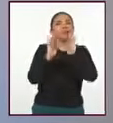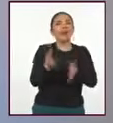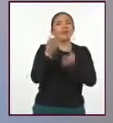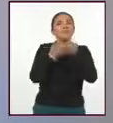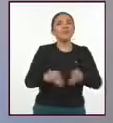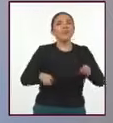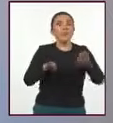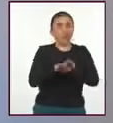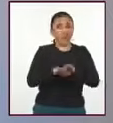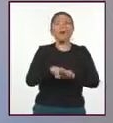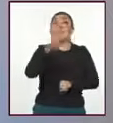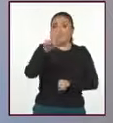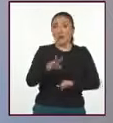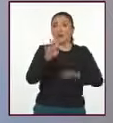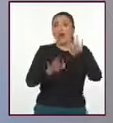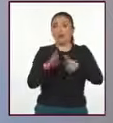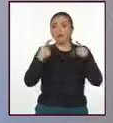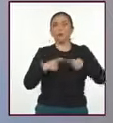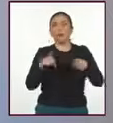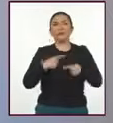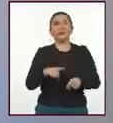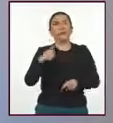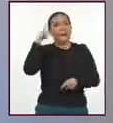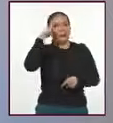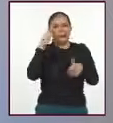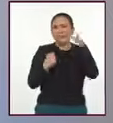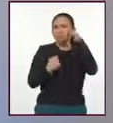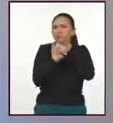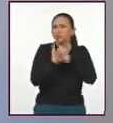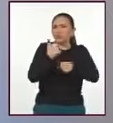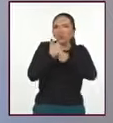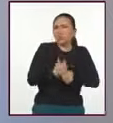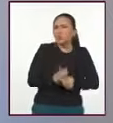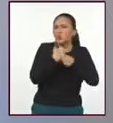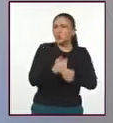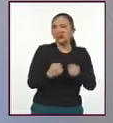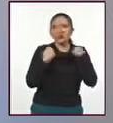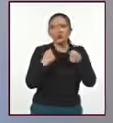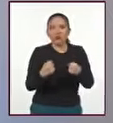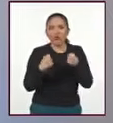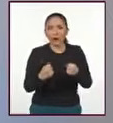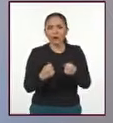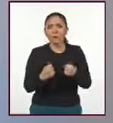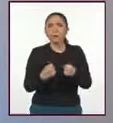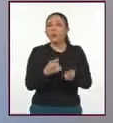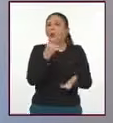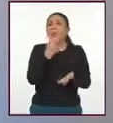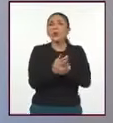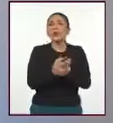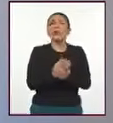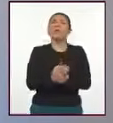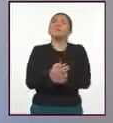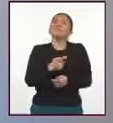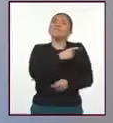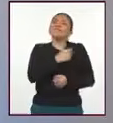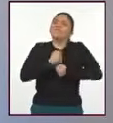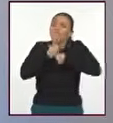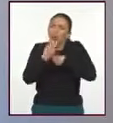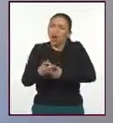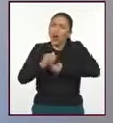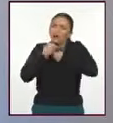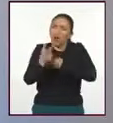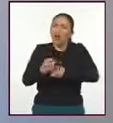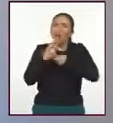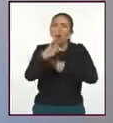cuando llegan a estar en niveles extremos de sufrimiento, a veces el que se les escuche es lo que puede hacer esa diferencia, y de